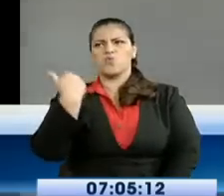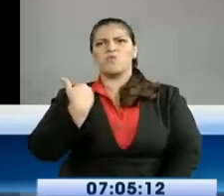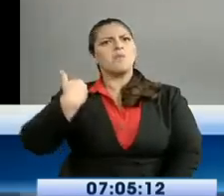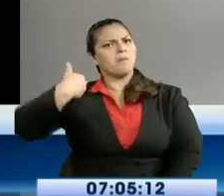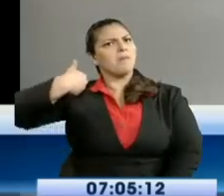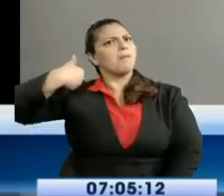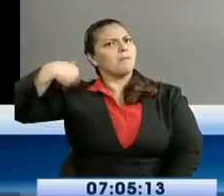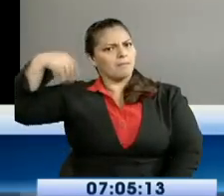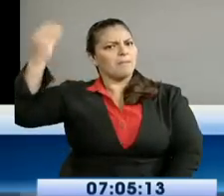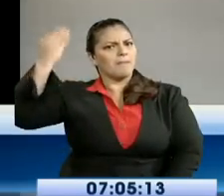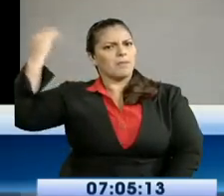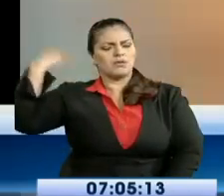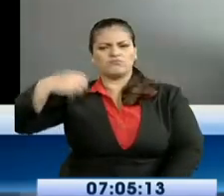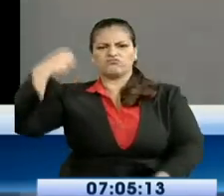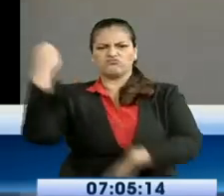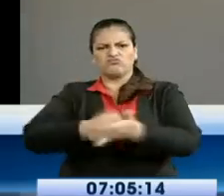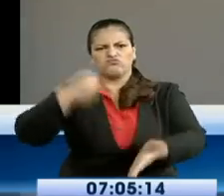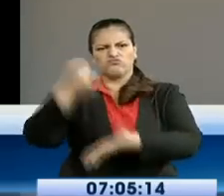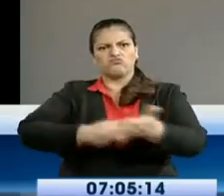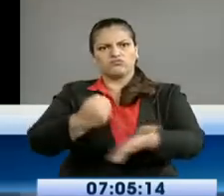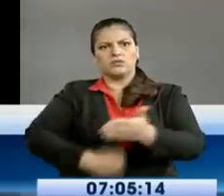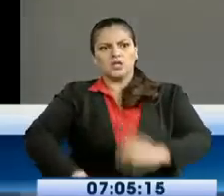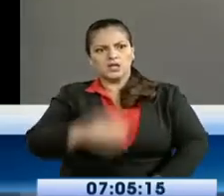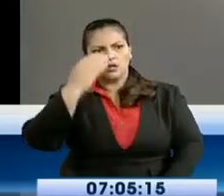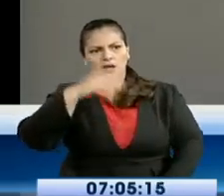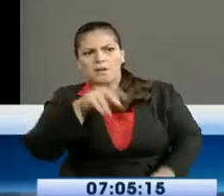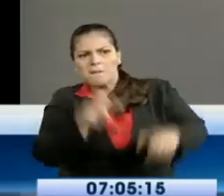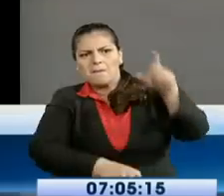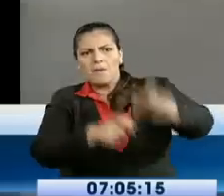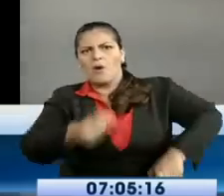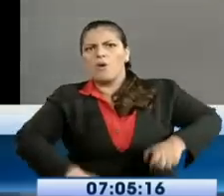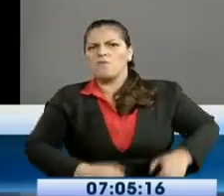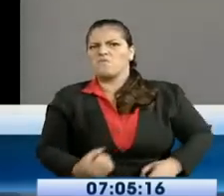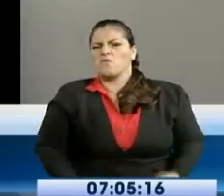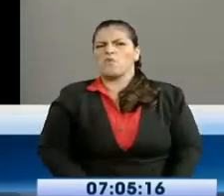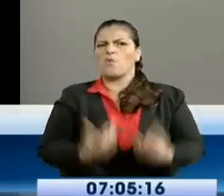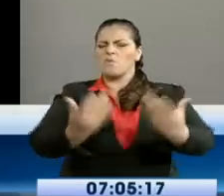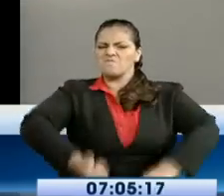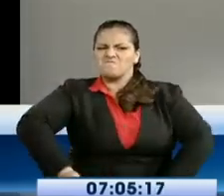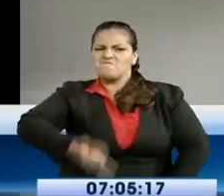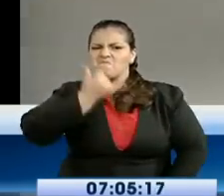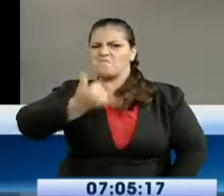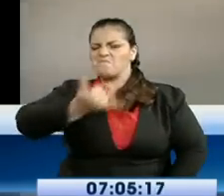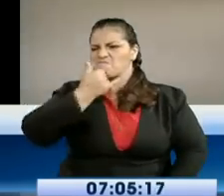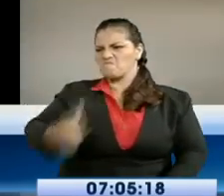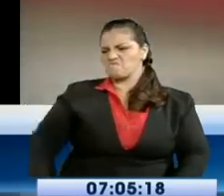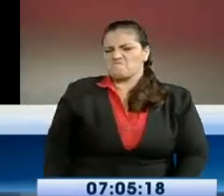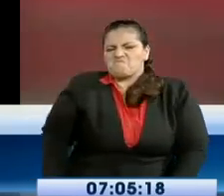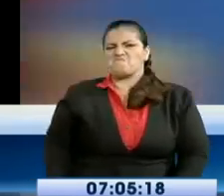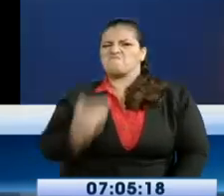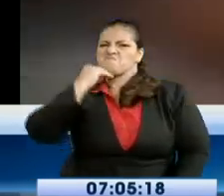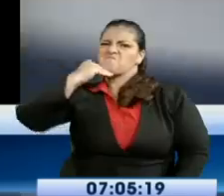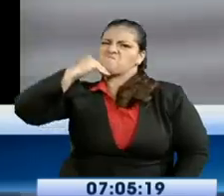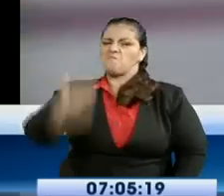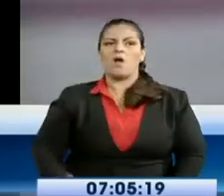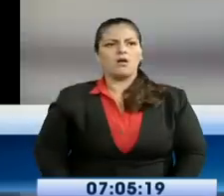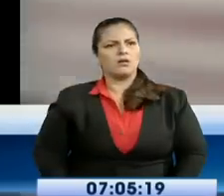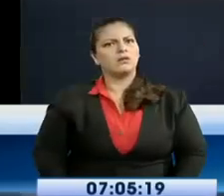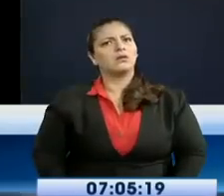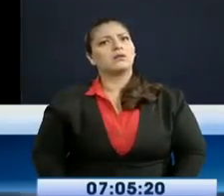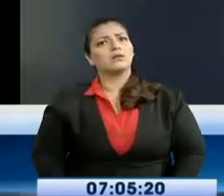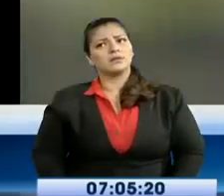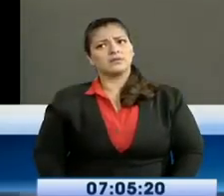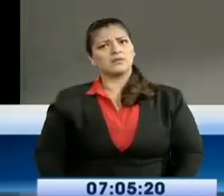luchaba fuerte contra esta clase de gente aquí en Guayaquil. Este debe haber pensado que por ser mujer no merece no respeto, merece respeto, que por ser mujer no